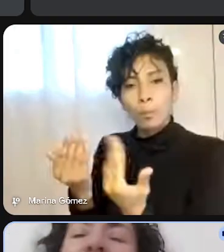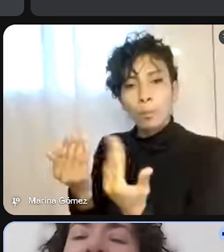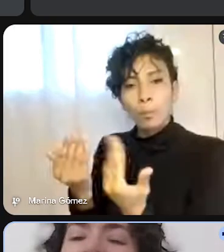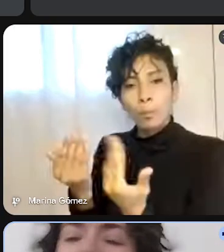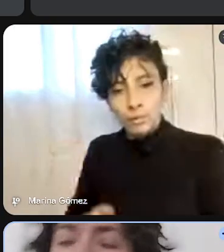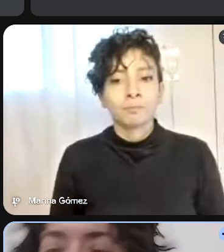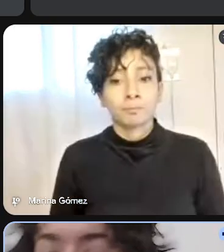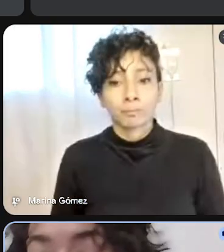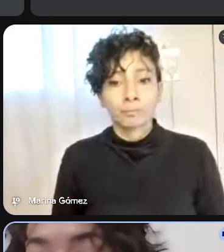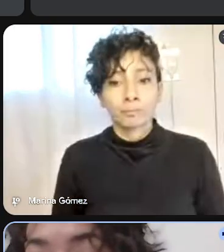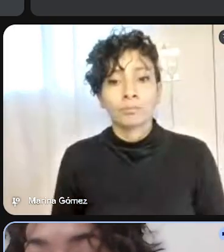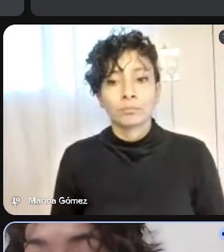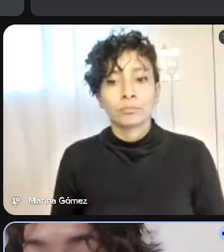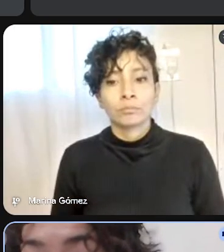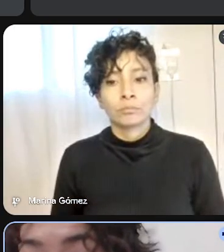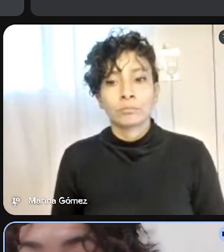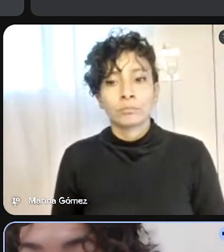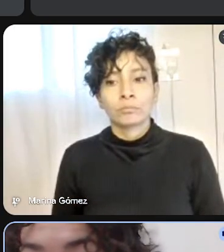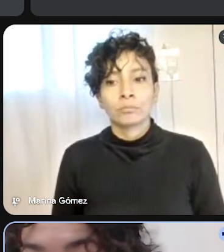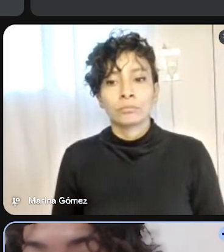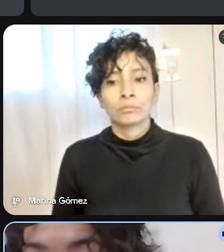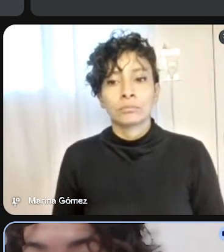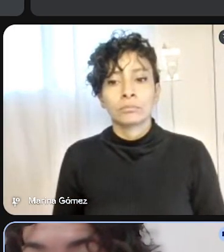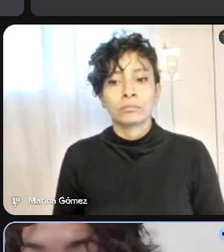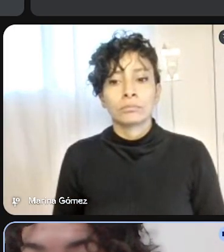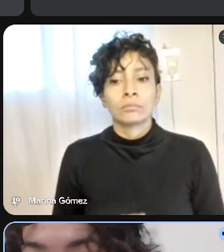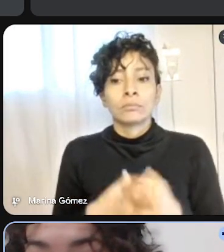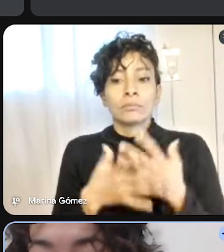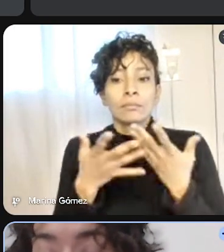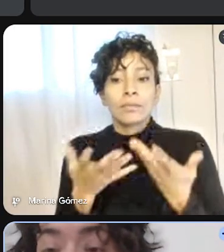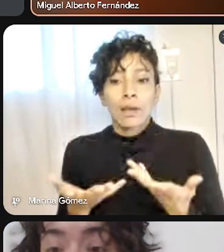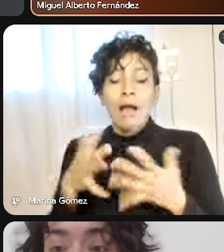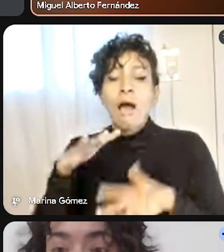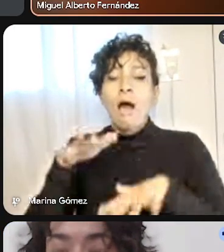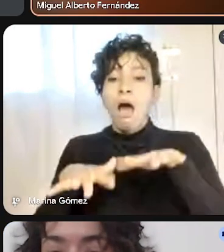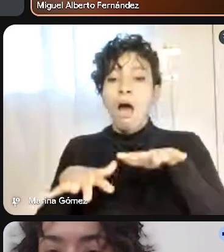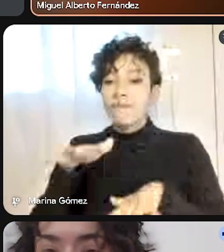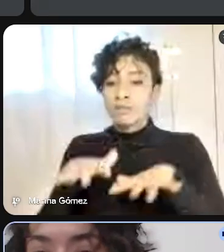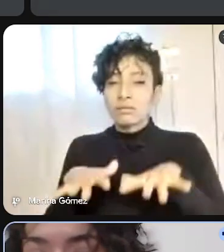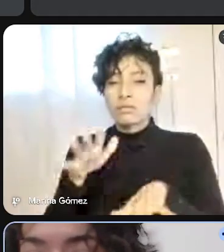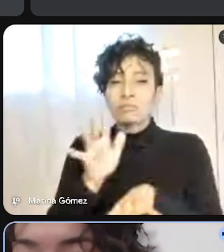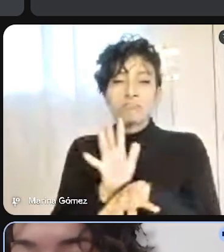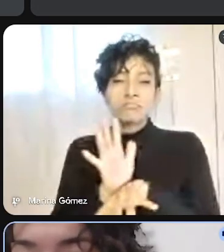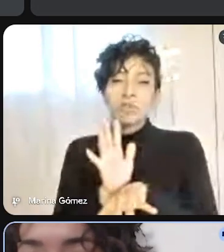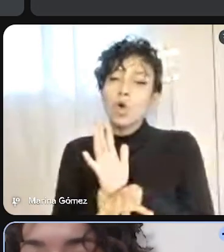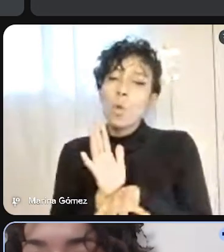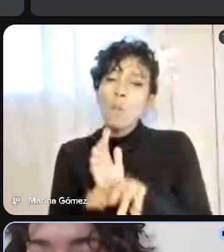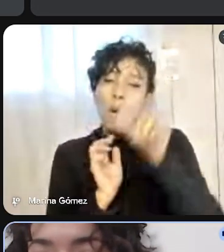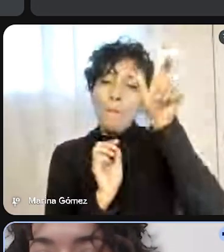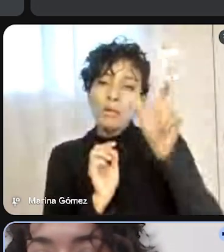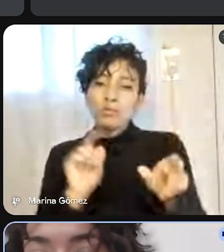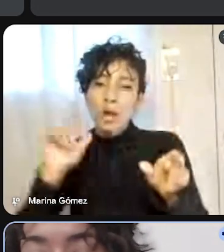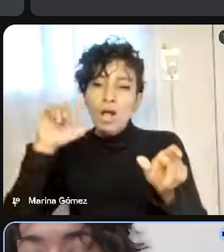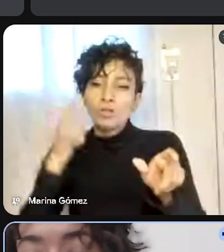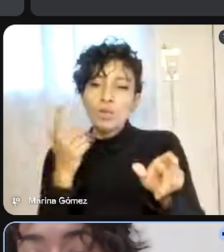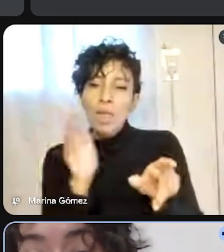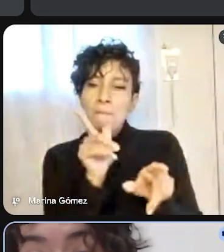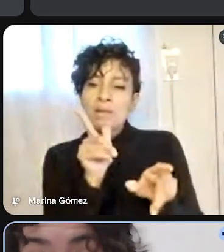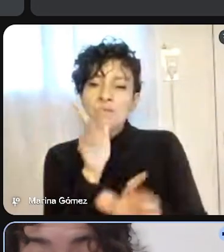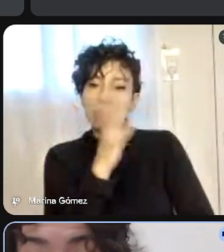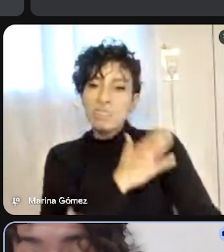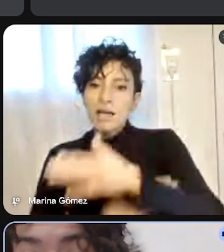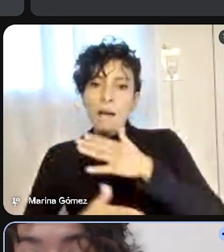veces una discapacidad invisible, la lengua de señas. Exactamente. ¿Ustedes, Miguel, hacen algún tipo